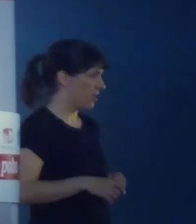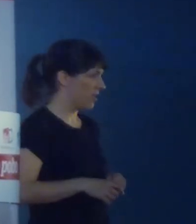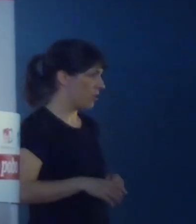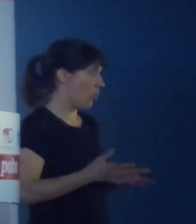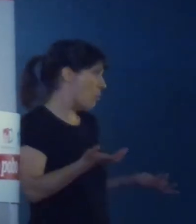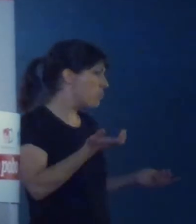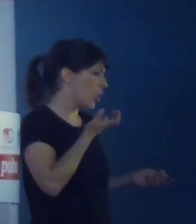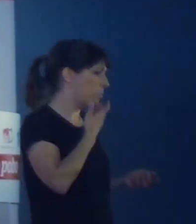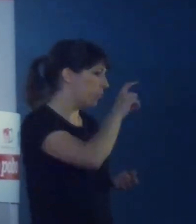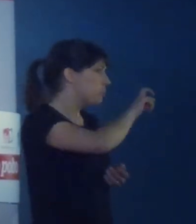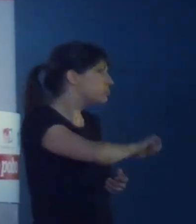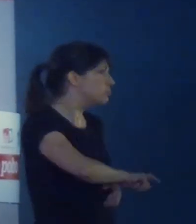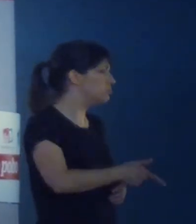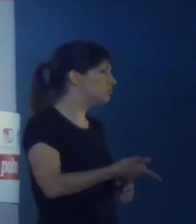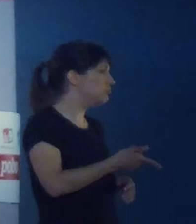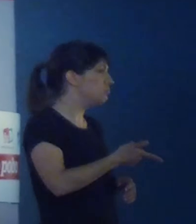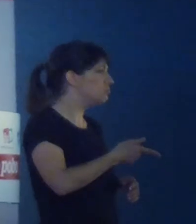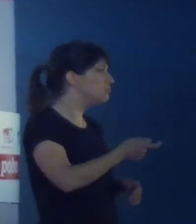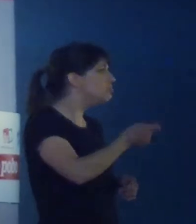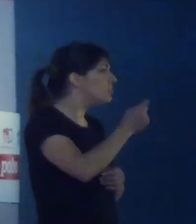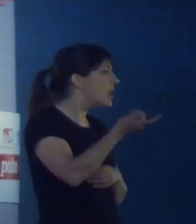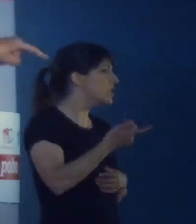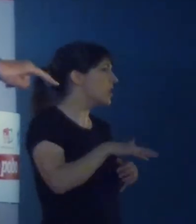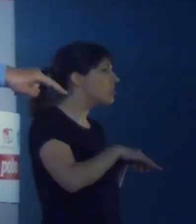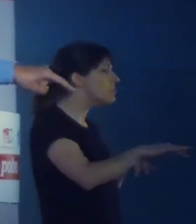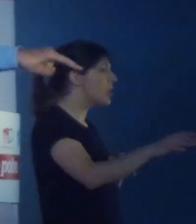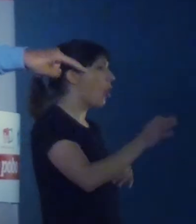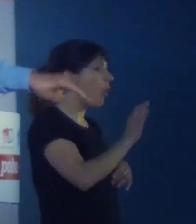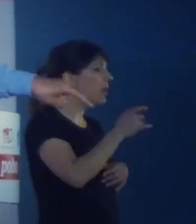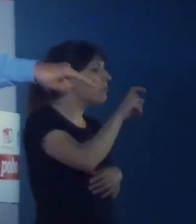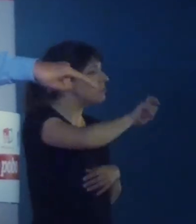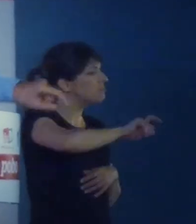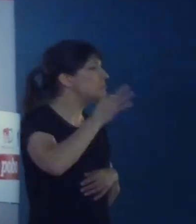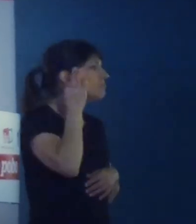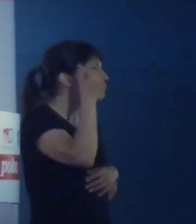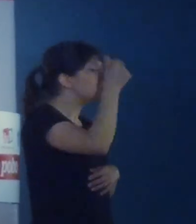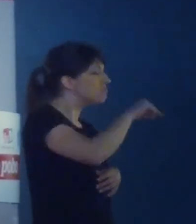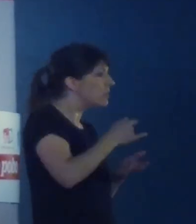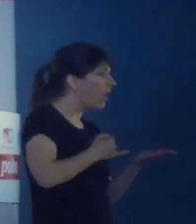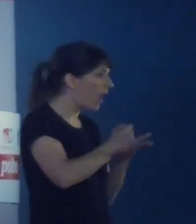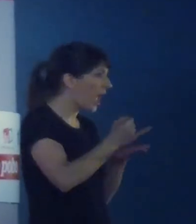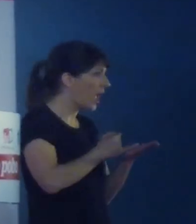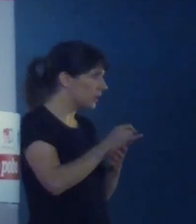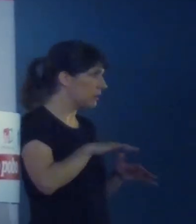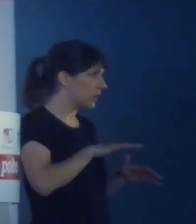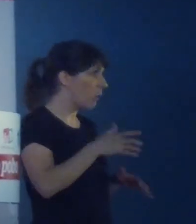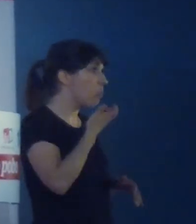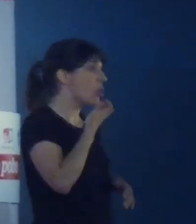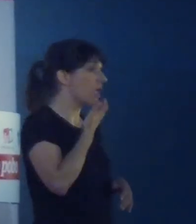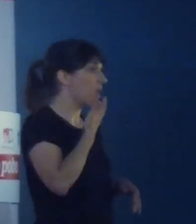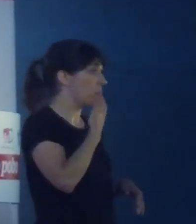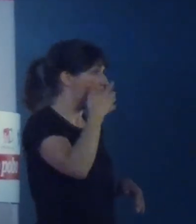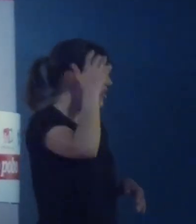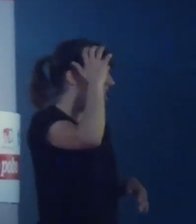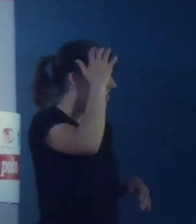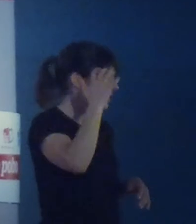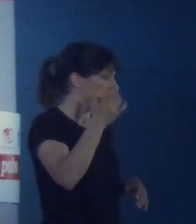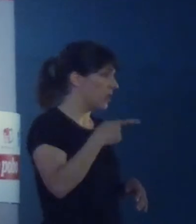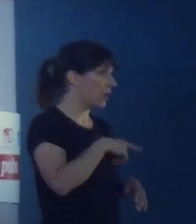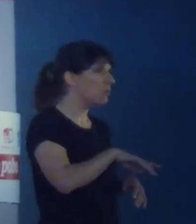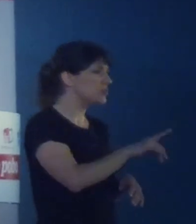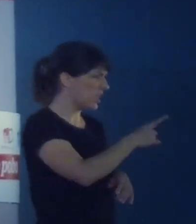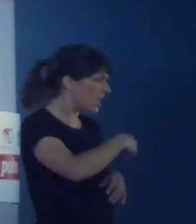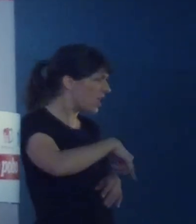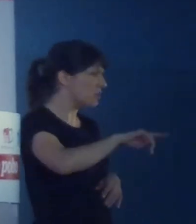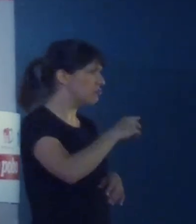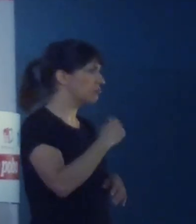un mariñeiro, un labrego ou unha labrega en activo, como Lidia Serra, que esteñan de deputados ou